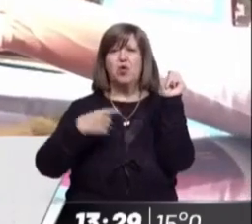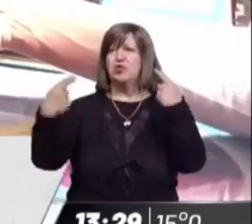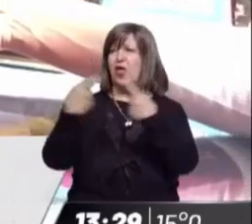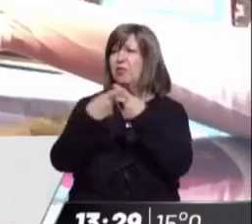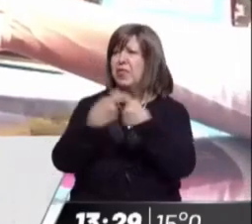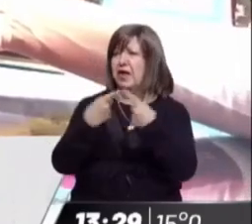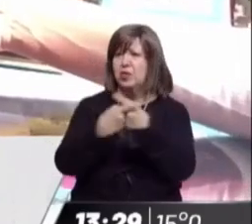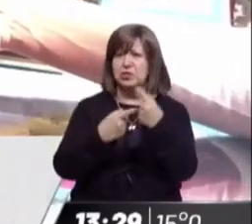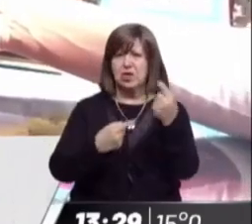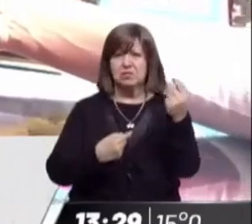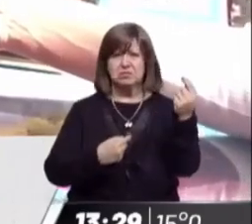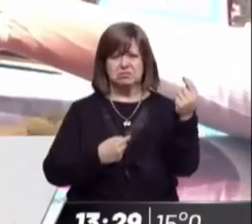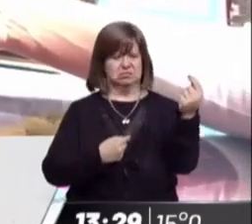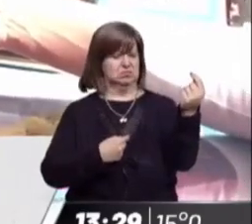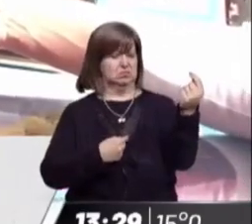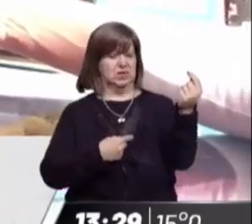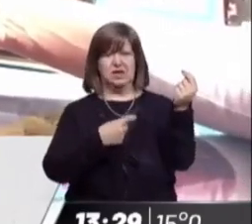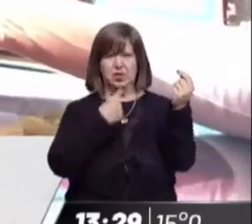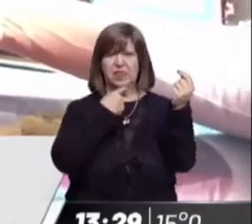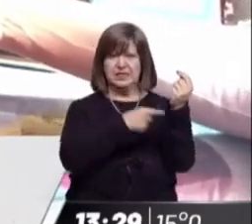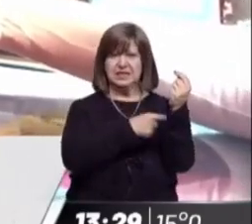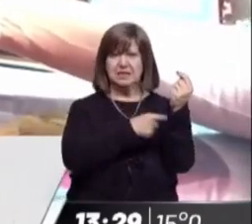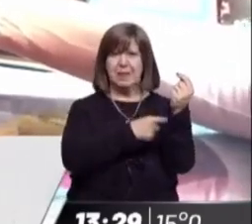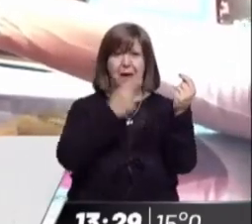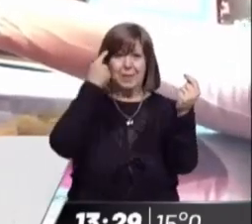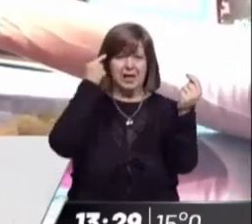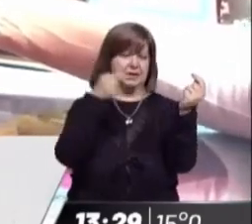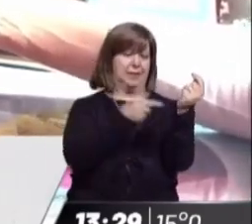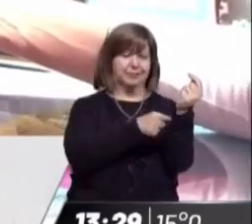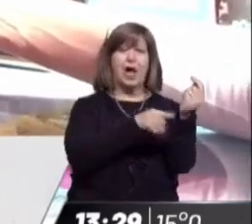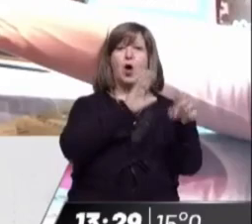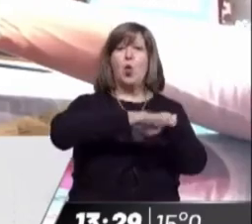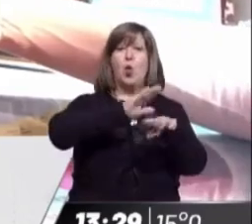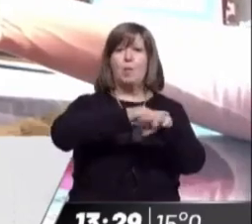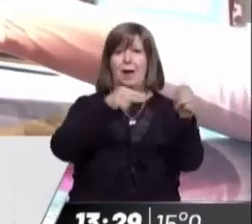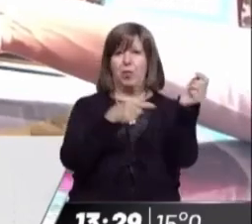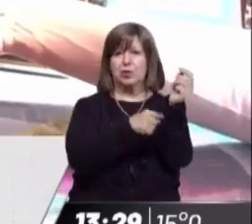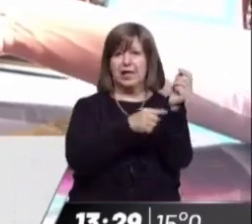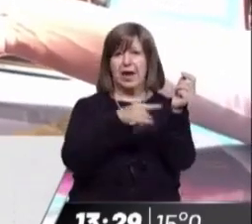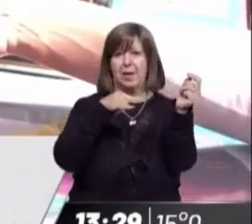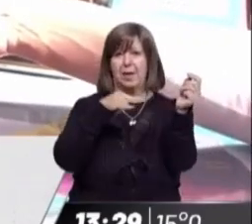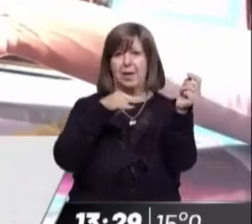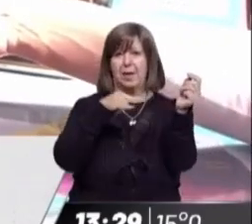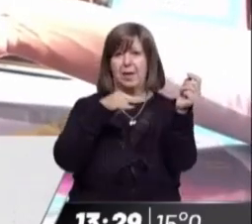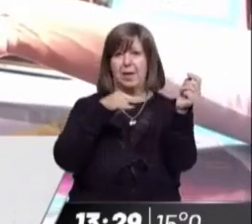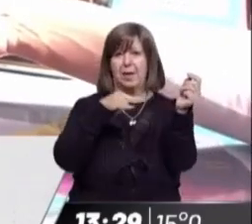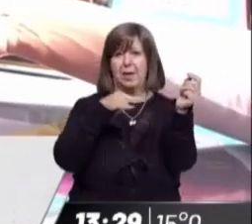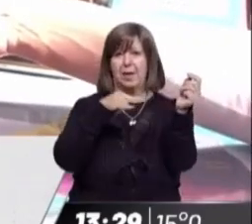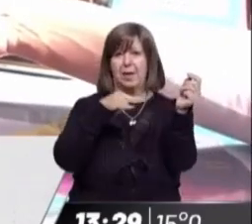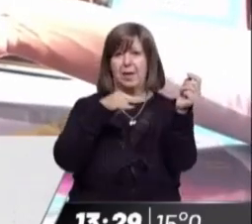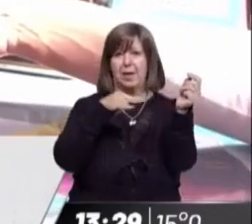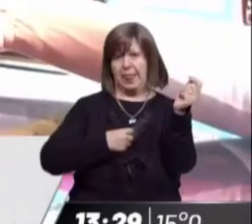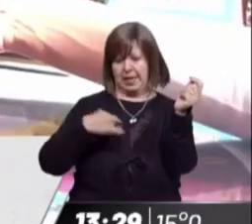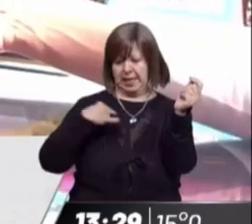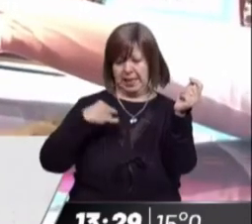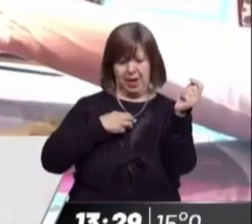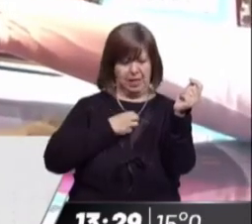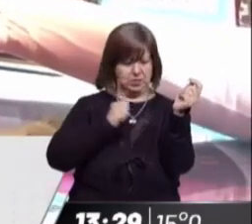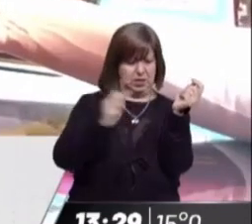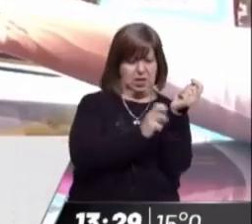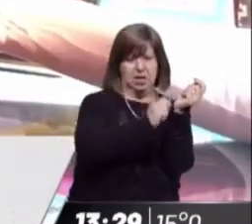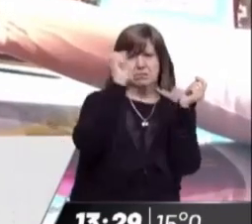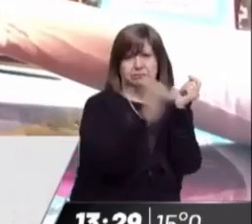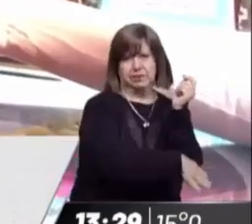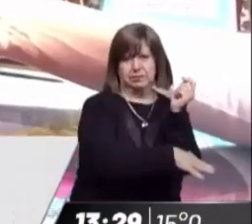y eh automáticamente la persona piensa Ah no la pulserita me trajo mala suerte o esta cadenita me trajo mala suerte y te la